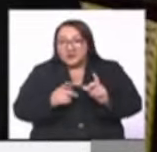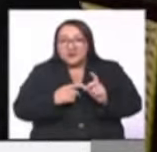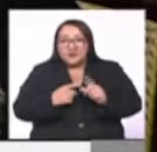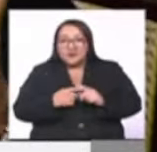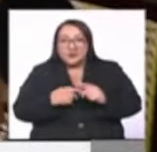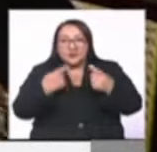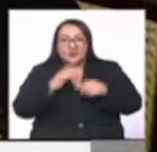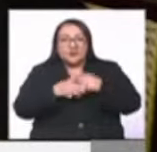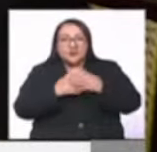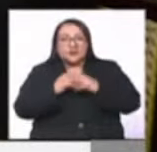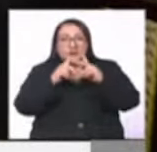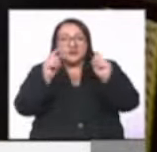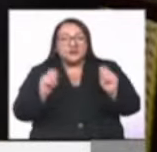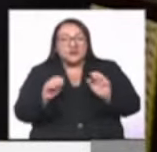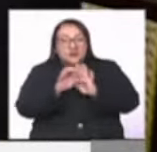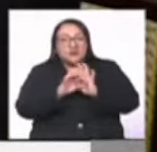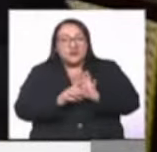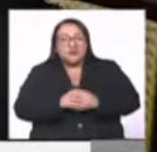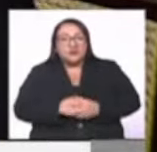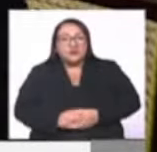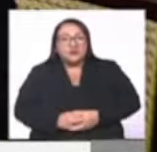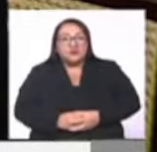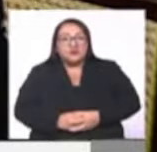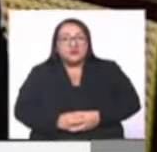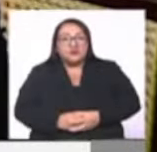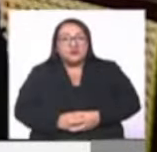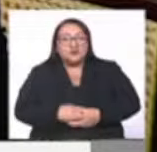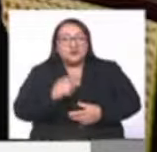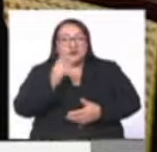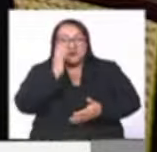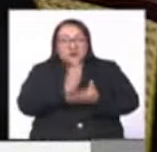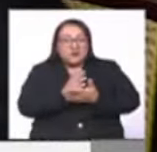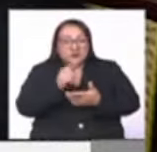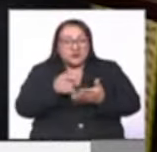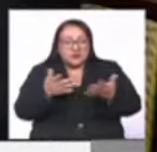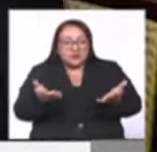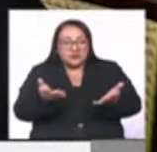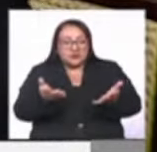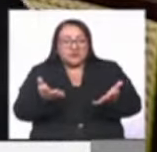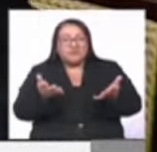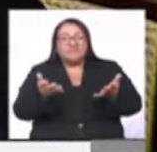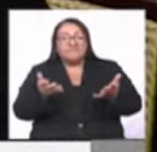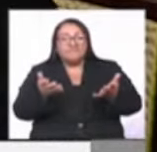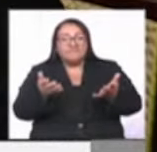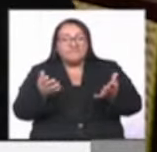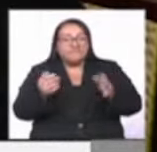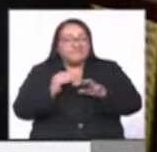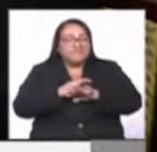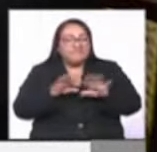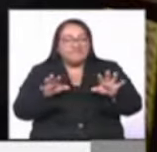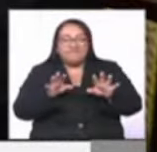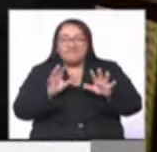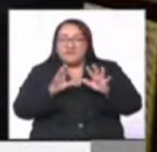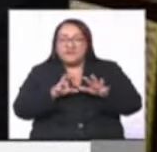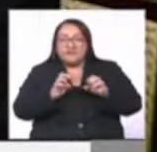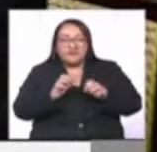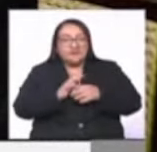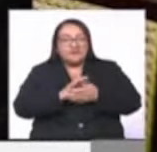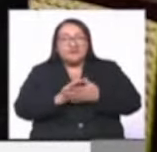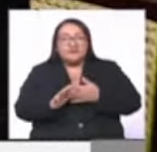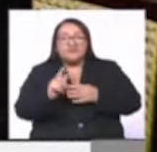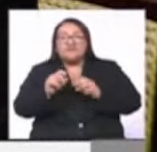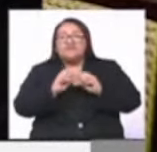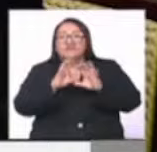según la sentencia del tribunal constitucional una sanción de esa naturaleza sin un examen de proporcionalidad